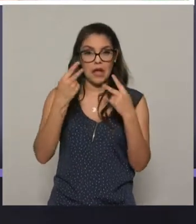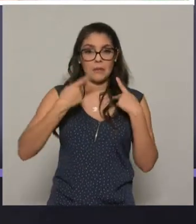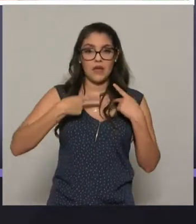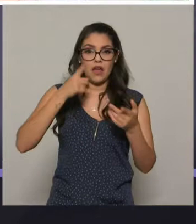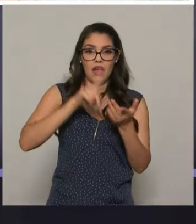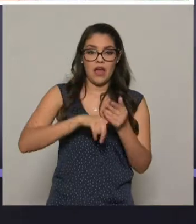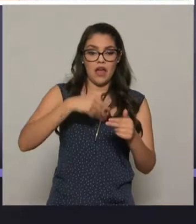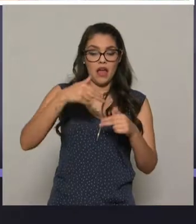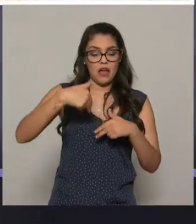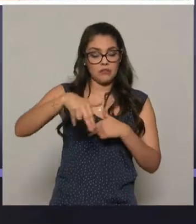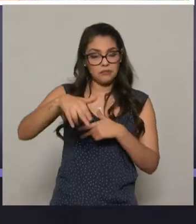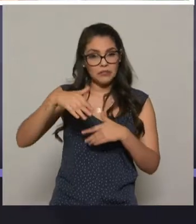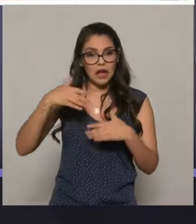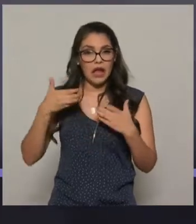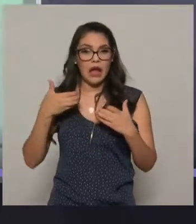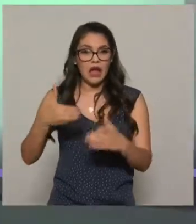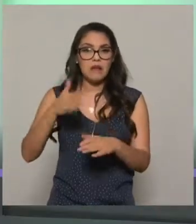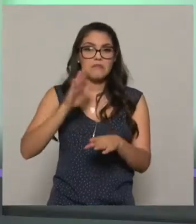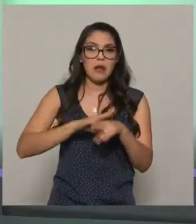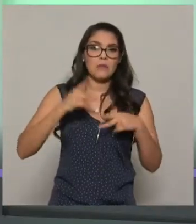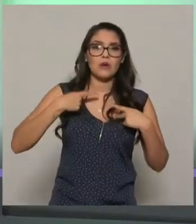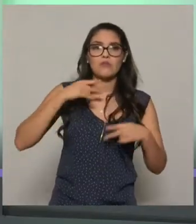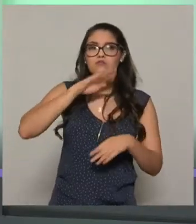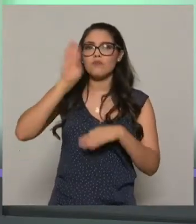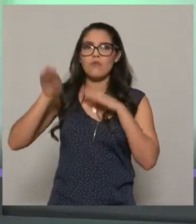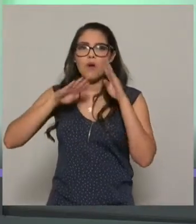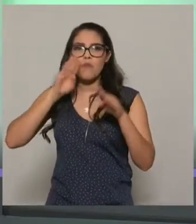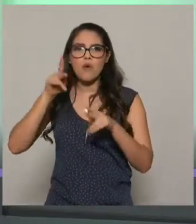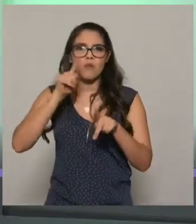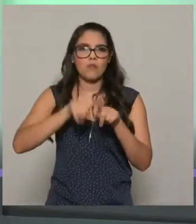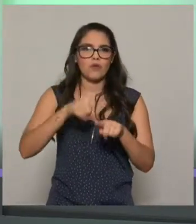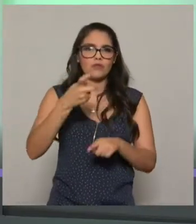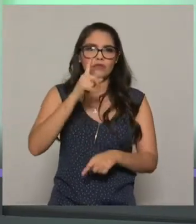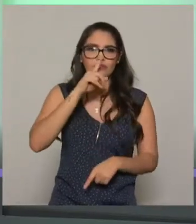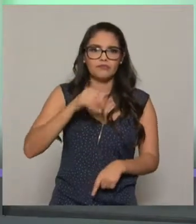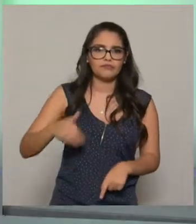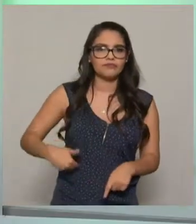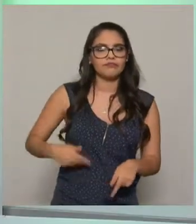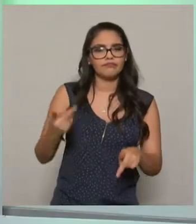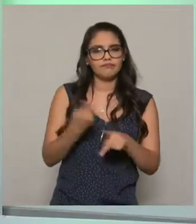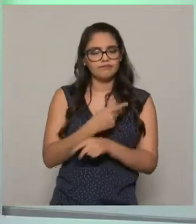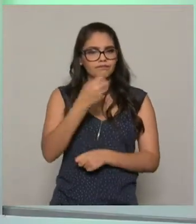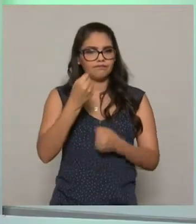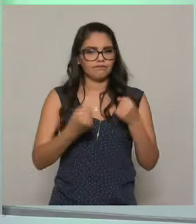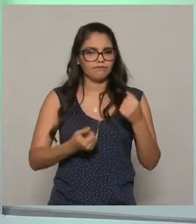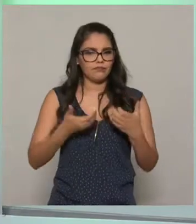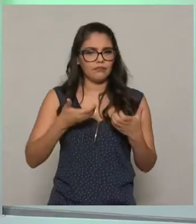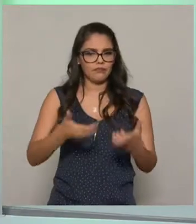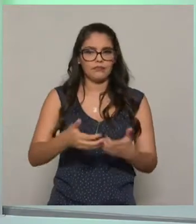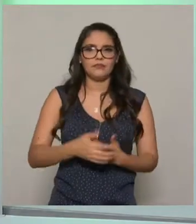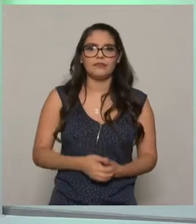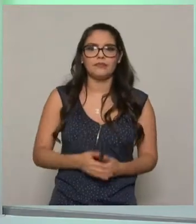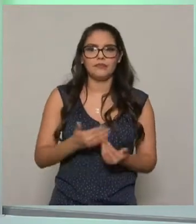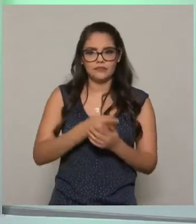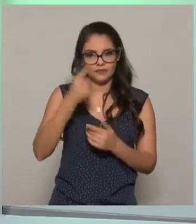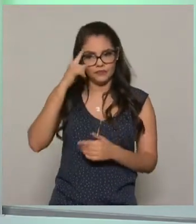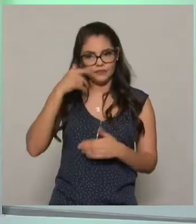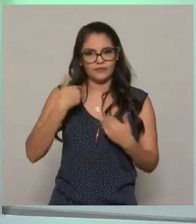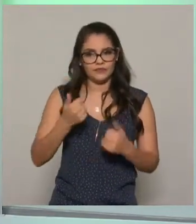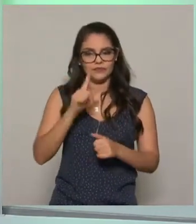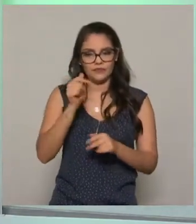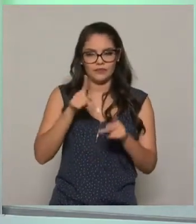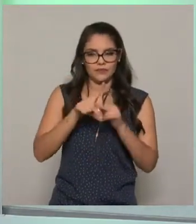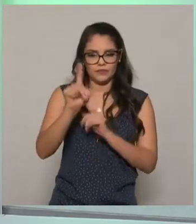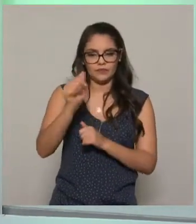peatones son los que más fallecen en estos accidentes e incidentes viales. Vamos a irnos con esta reflexión y regresamos. ¿Está